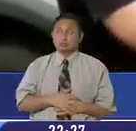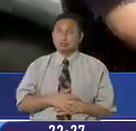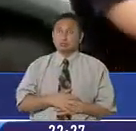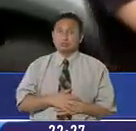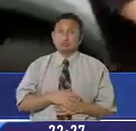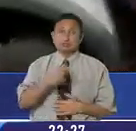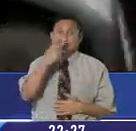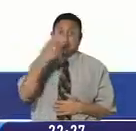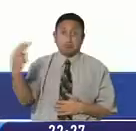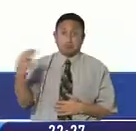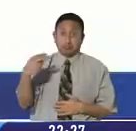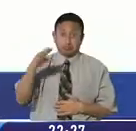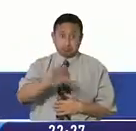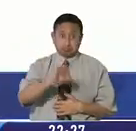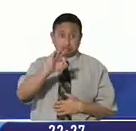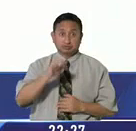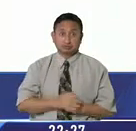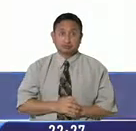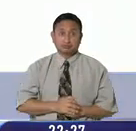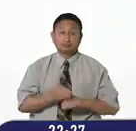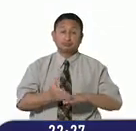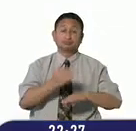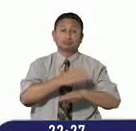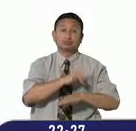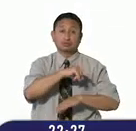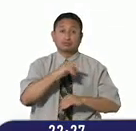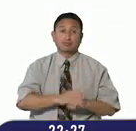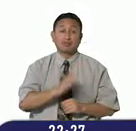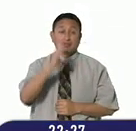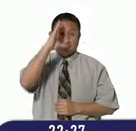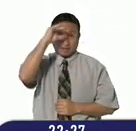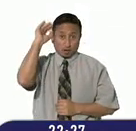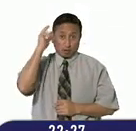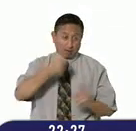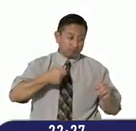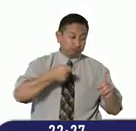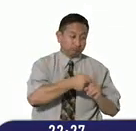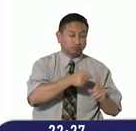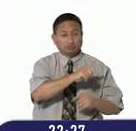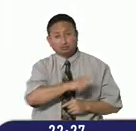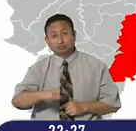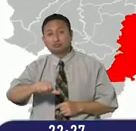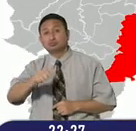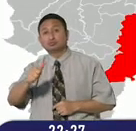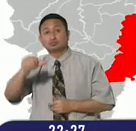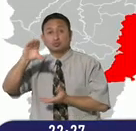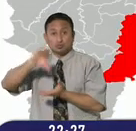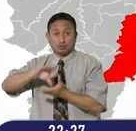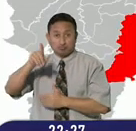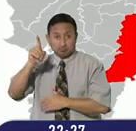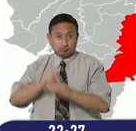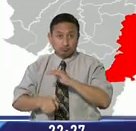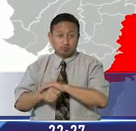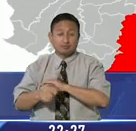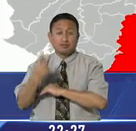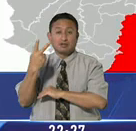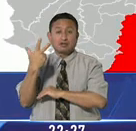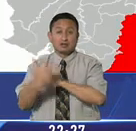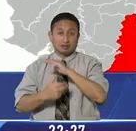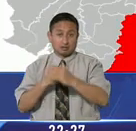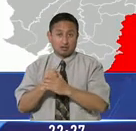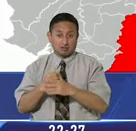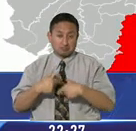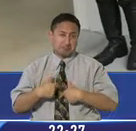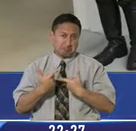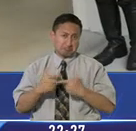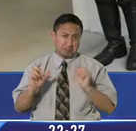imaginó que lo iban a encontrar. Tras el asesinato salió de Riobamba y se refugió en varias ciudades orientales. Por más de 3 años gozó de la